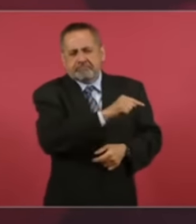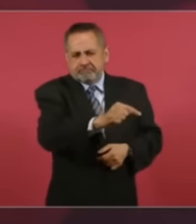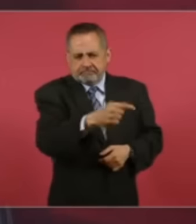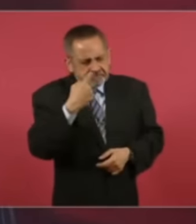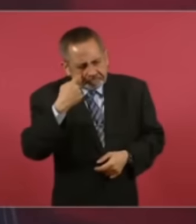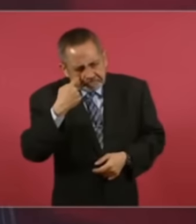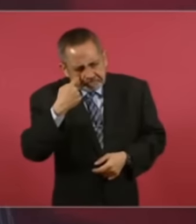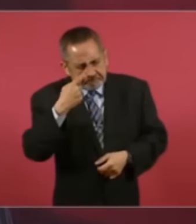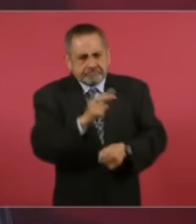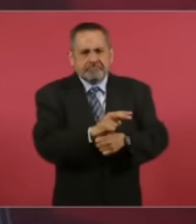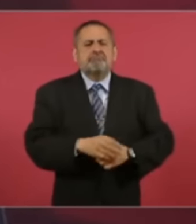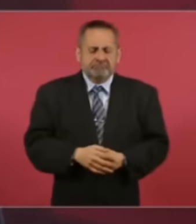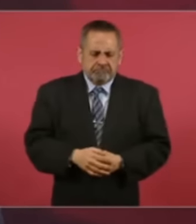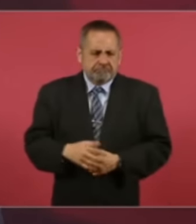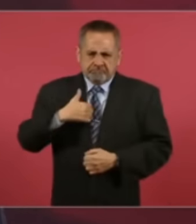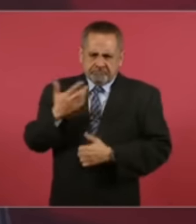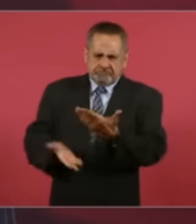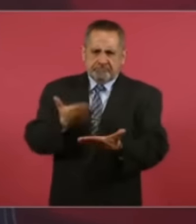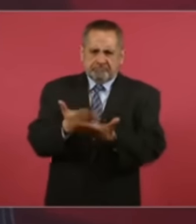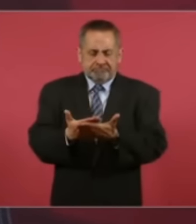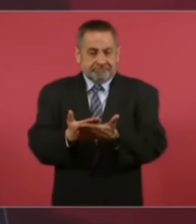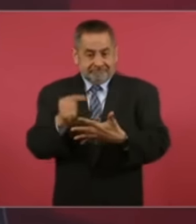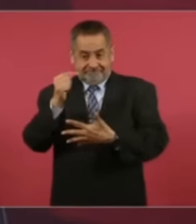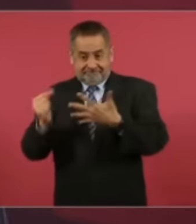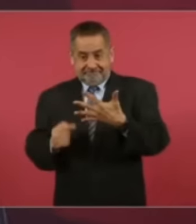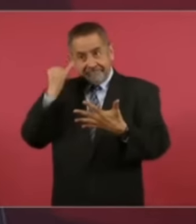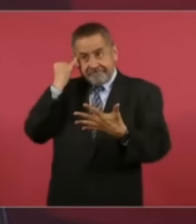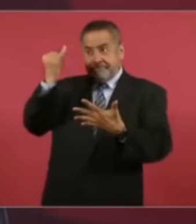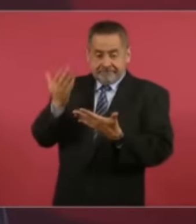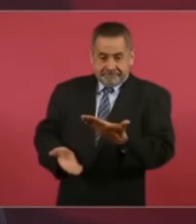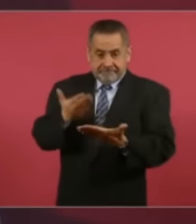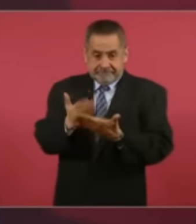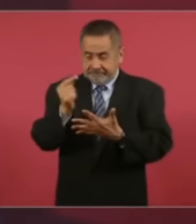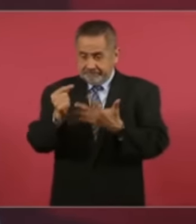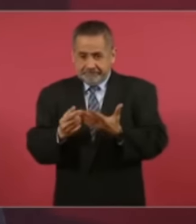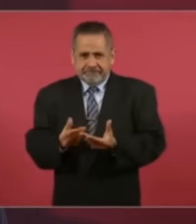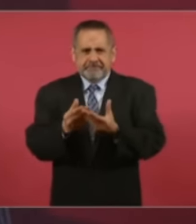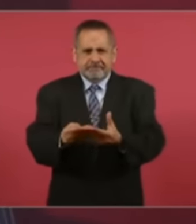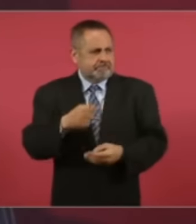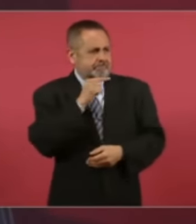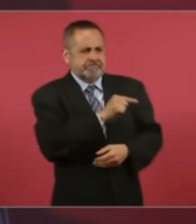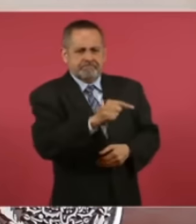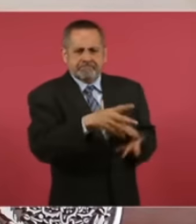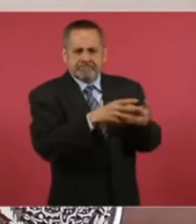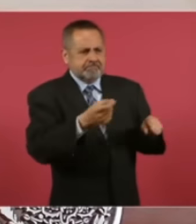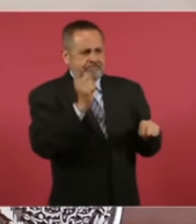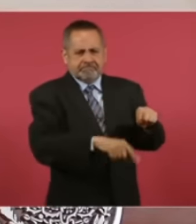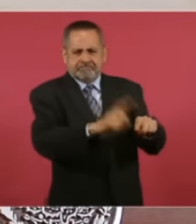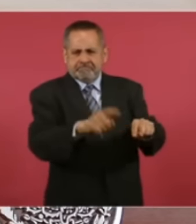al grado que voy a proponer en el paquete de iniciativas de reforma que desaparezcan